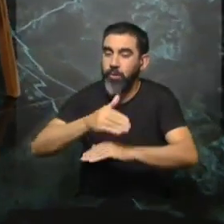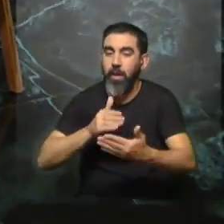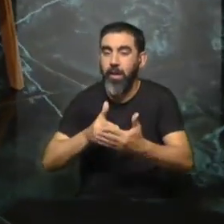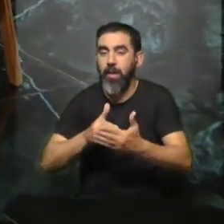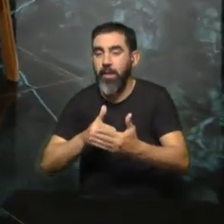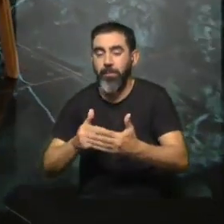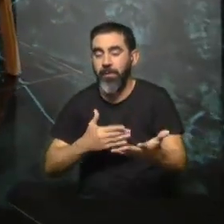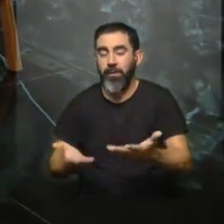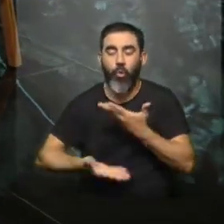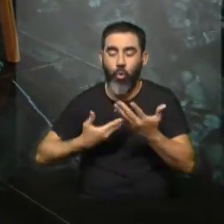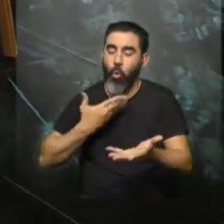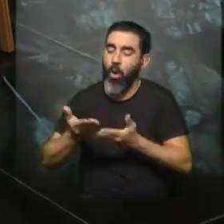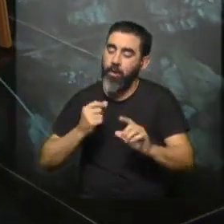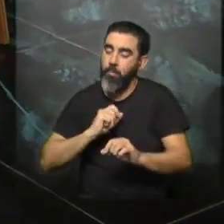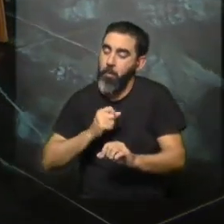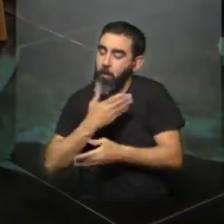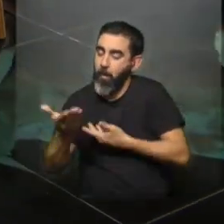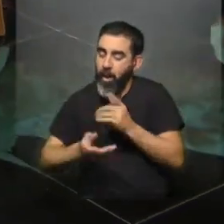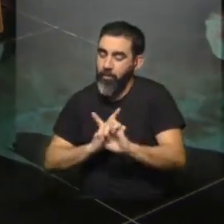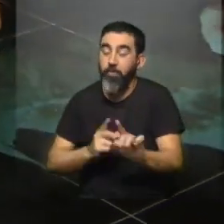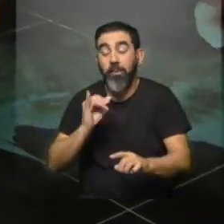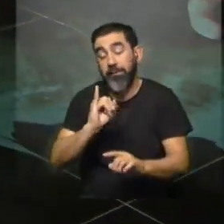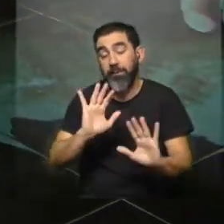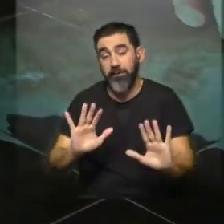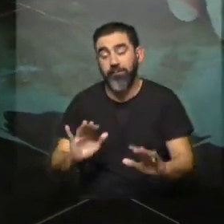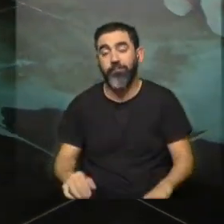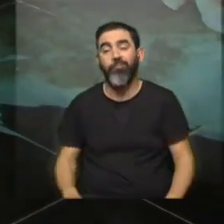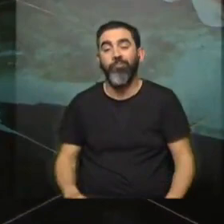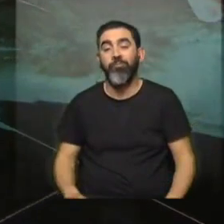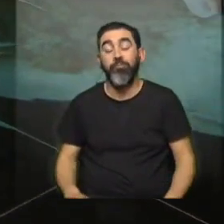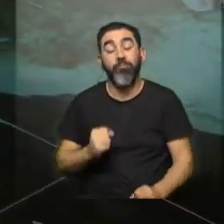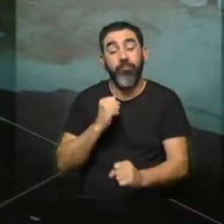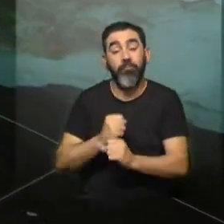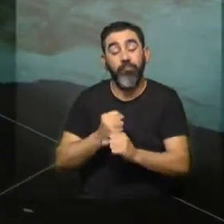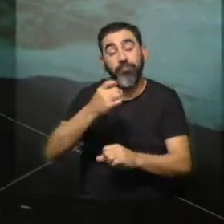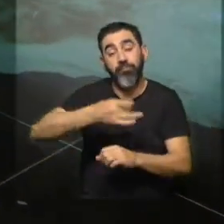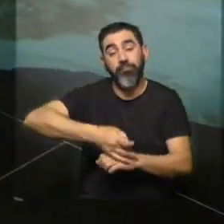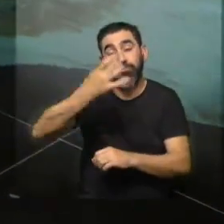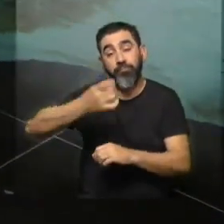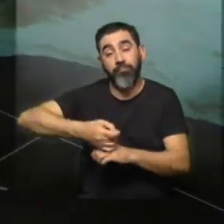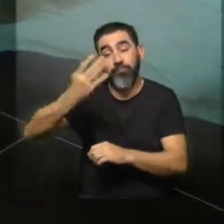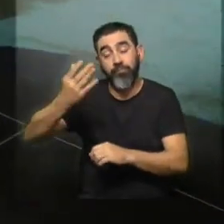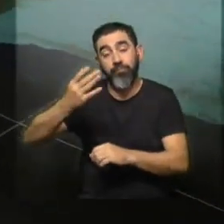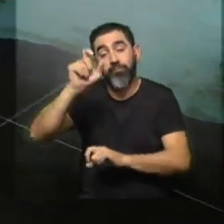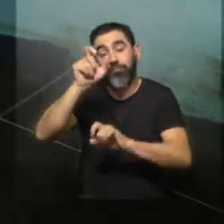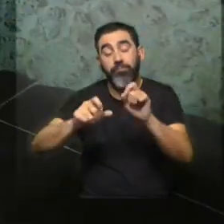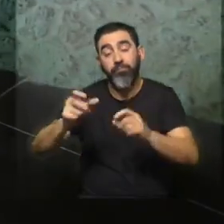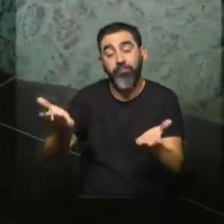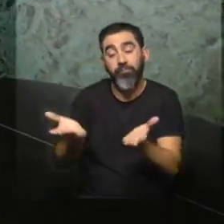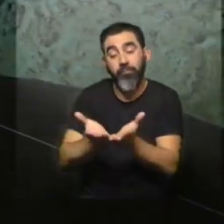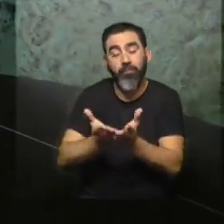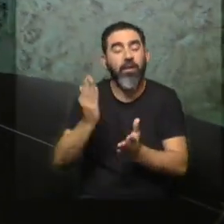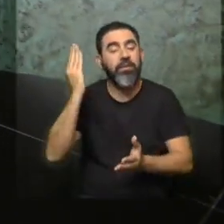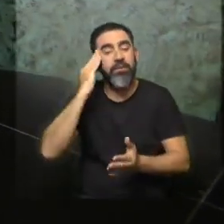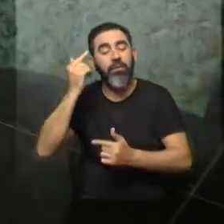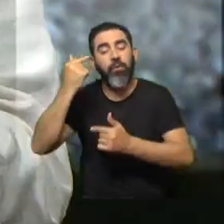porque soy muy malo. Pero el trabajo interdisciplinario siempre... La gente que estudia otra cosa sabe